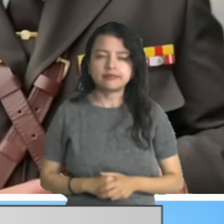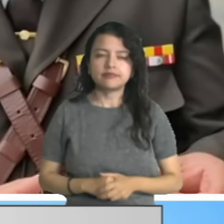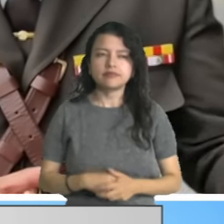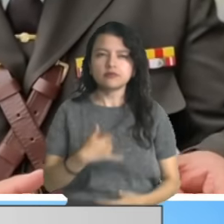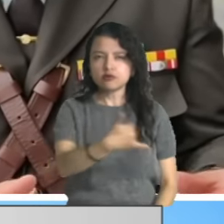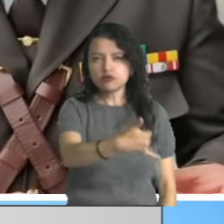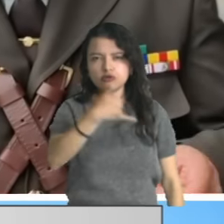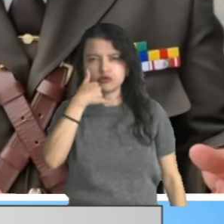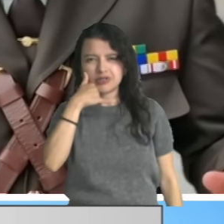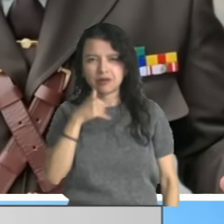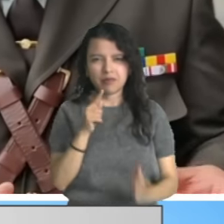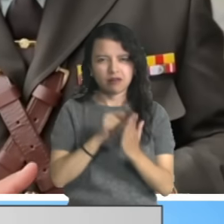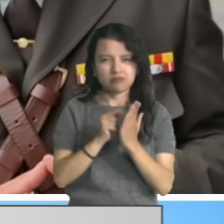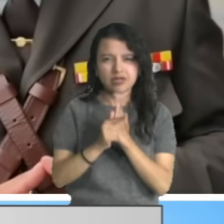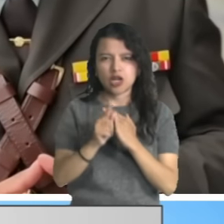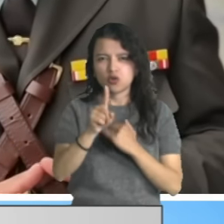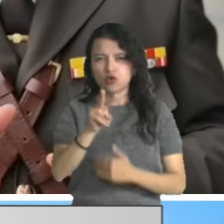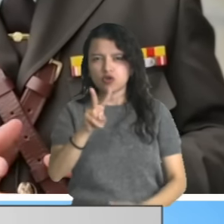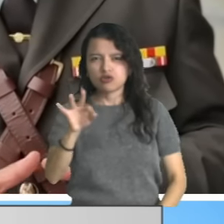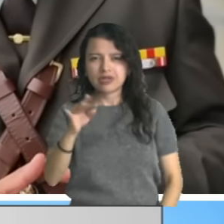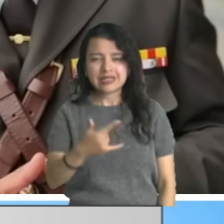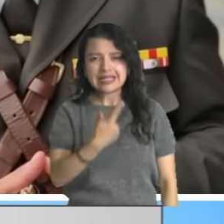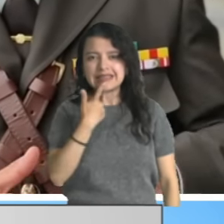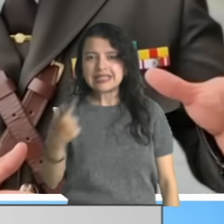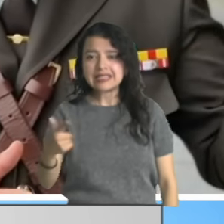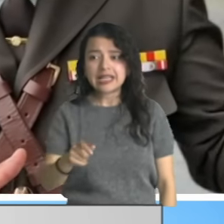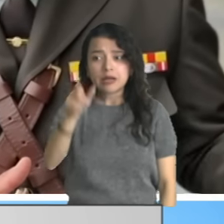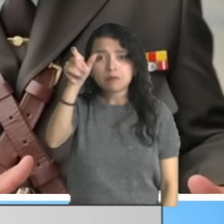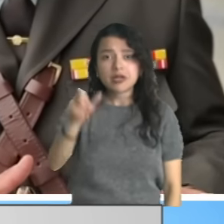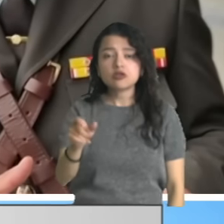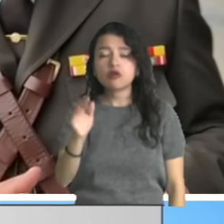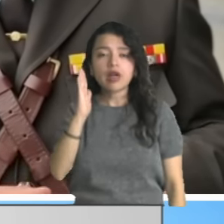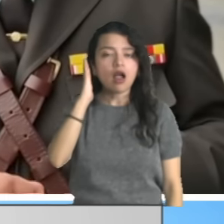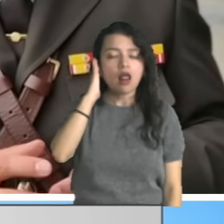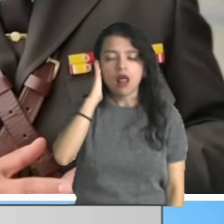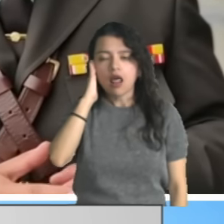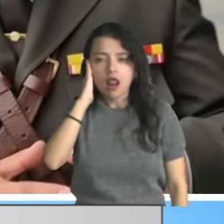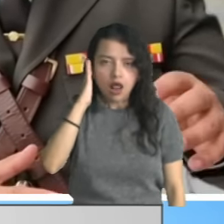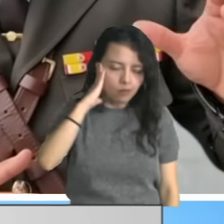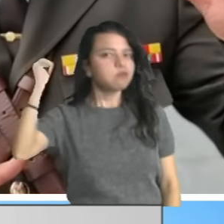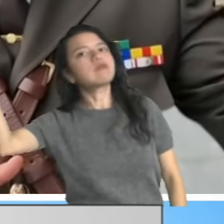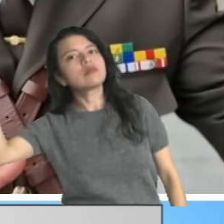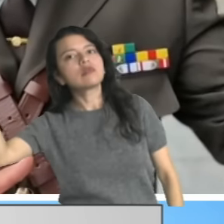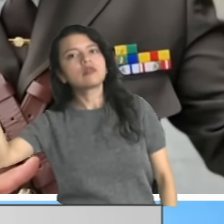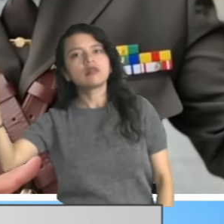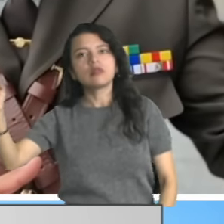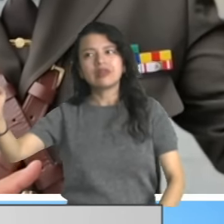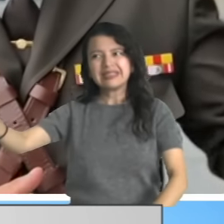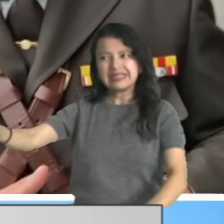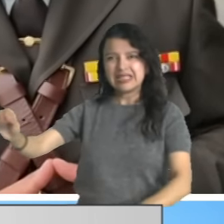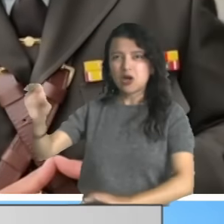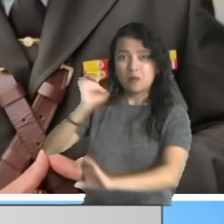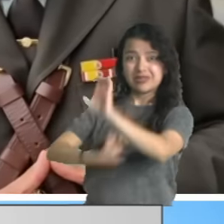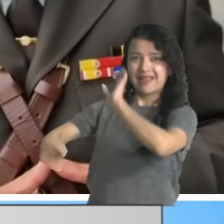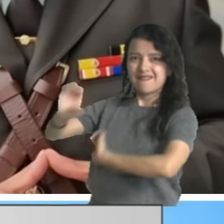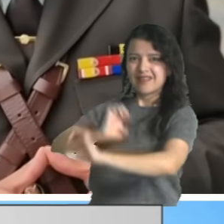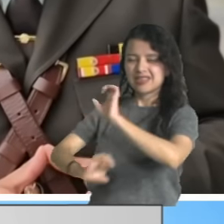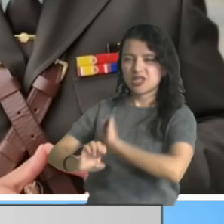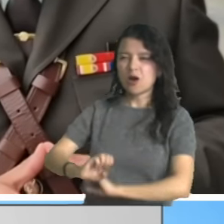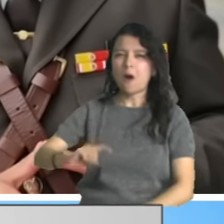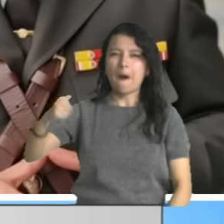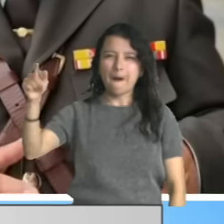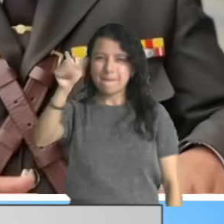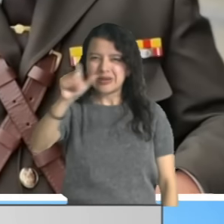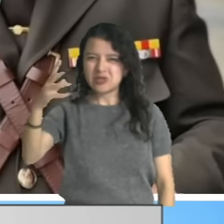por hurtarle su celular. De manera inmediata llegó el cuadrante y lo trasladó al centro asistencial más